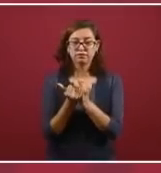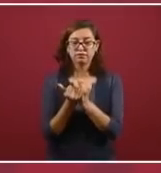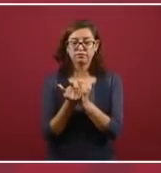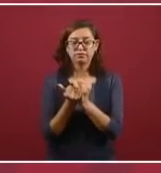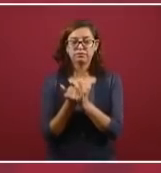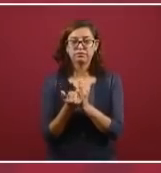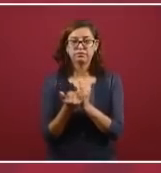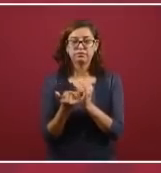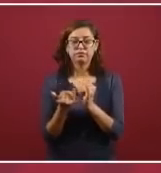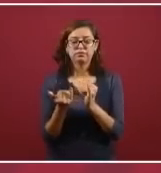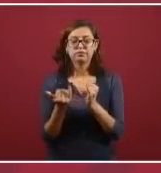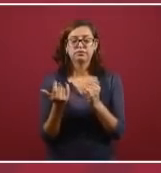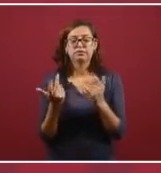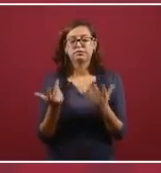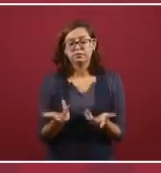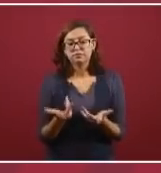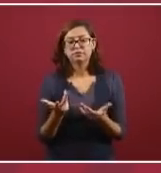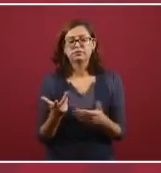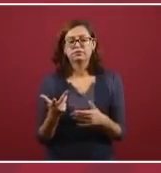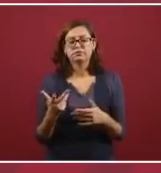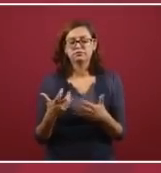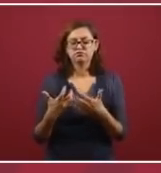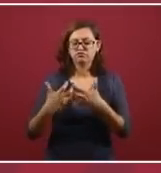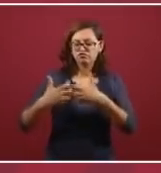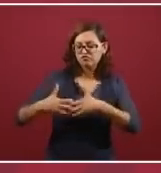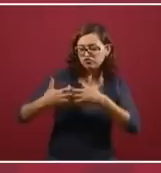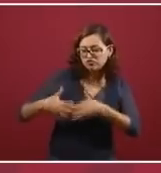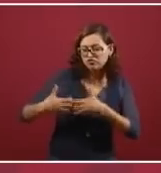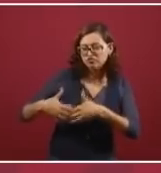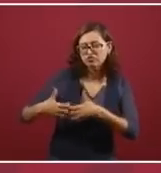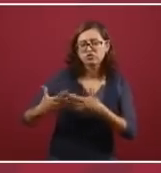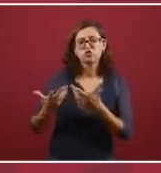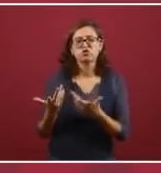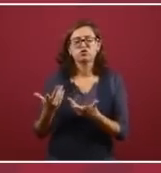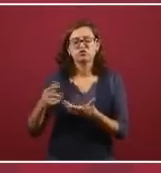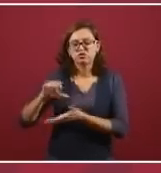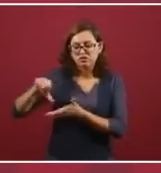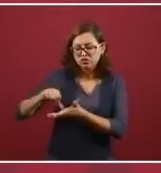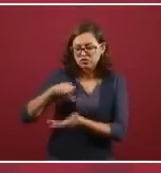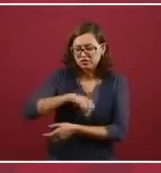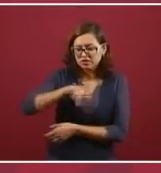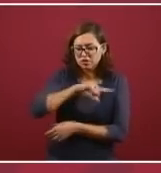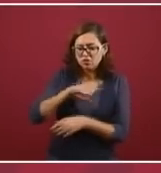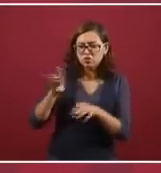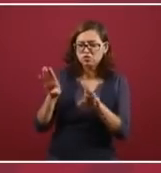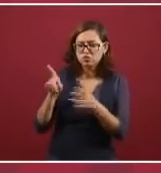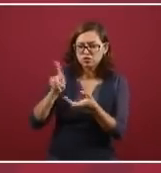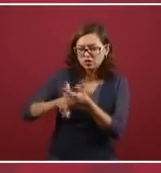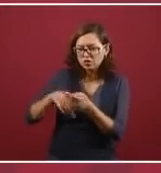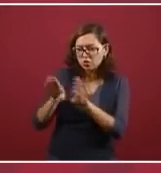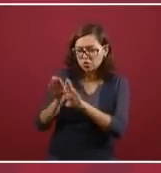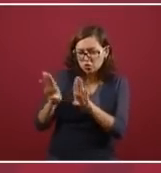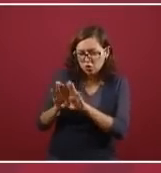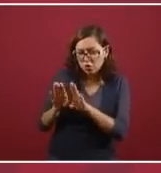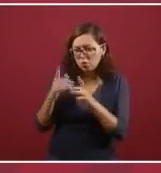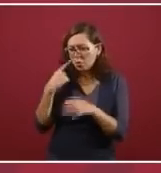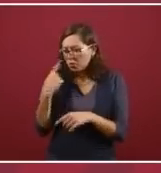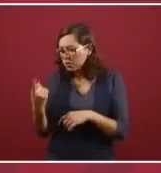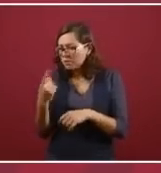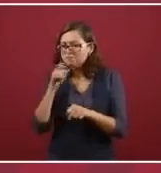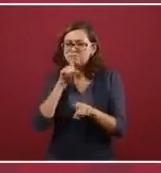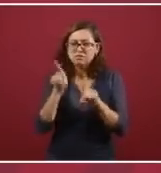revisar el funcionamiento, la atención que prestan centros de salud, hospitales de la Secretaría de